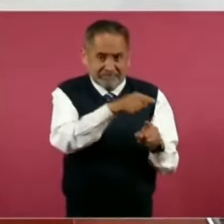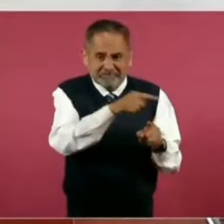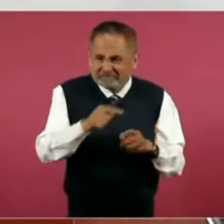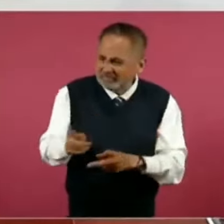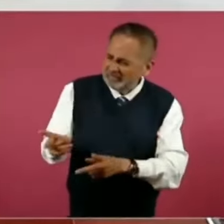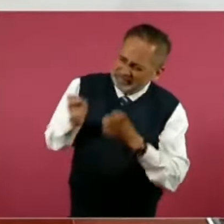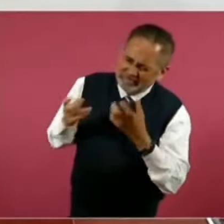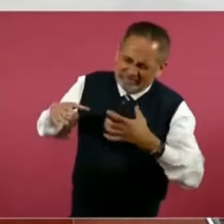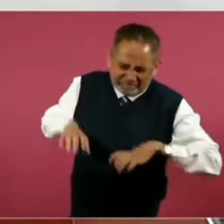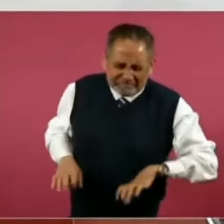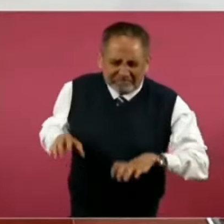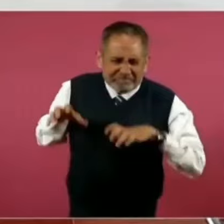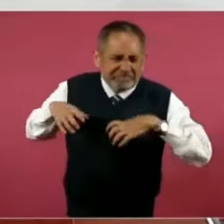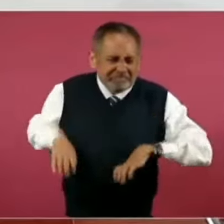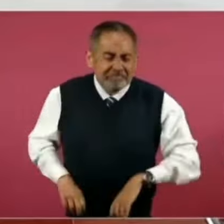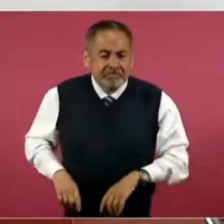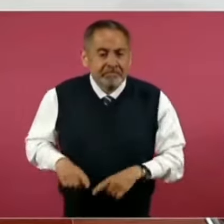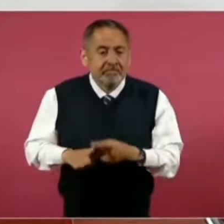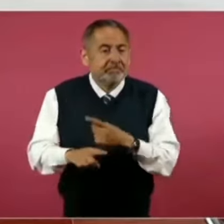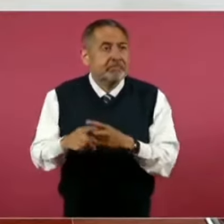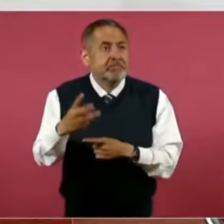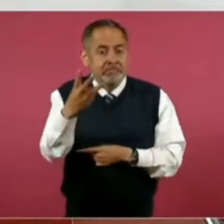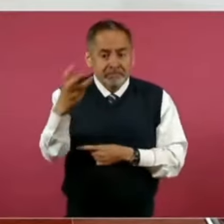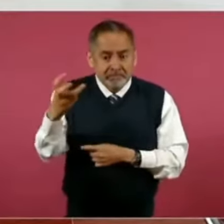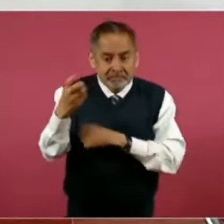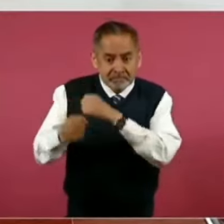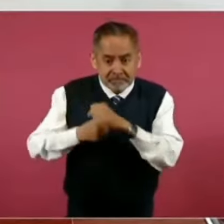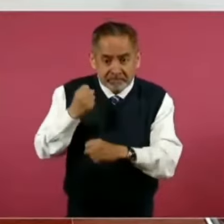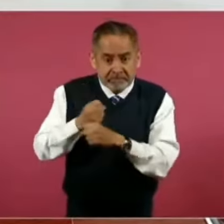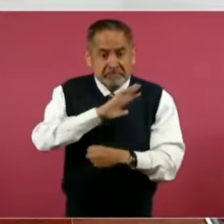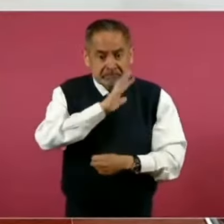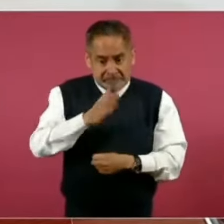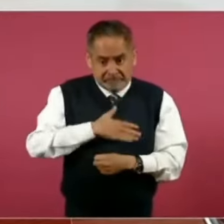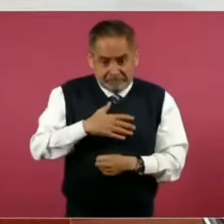se compara con los 3 siglos